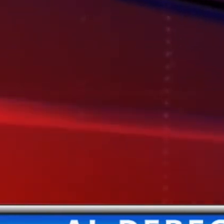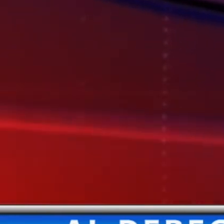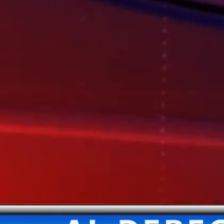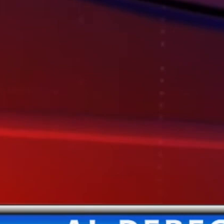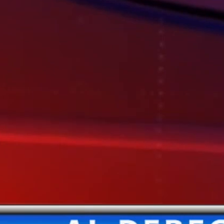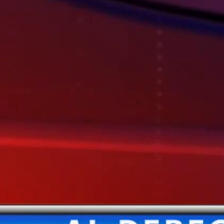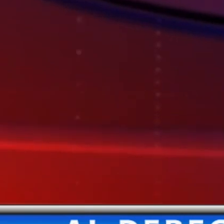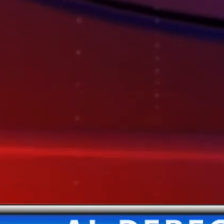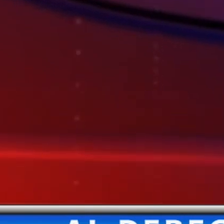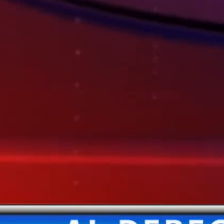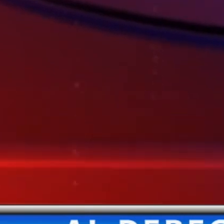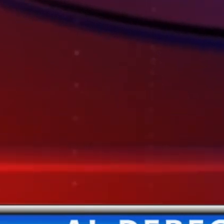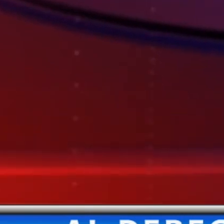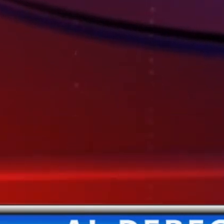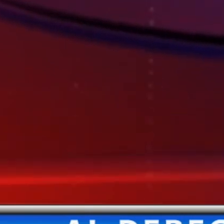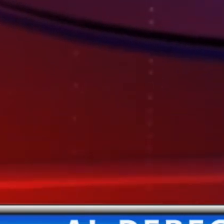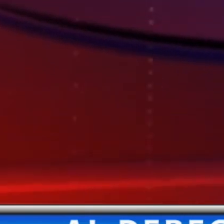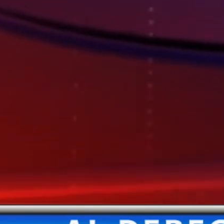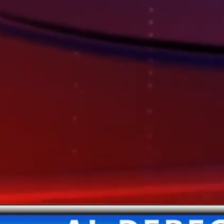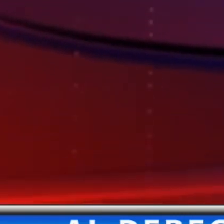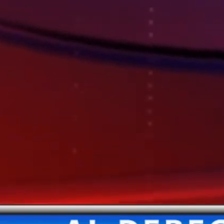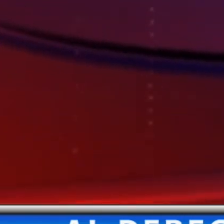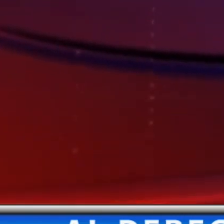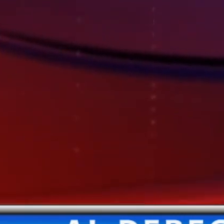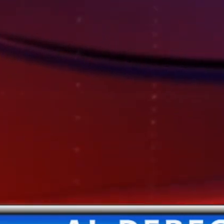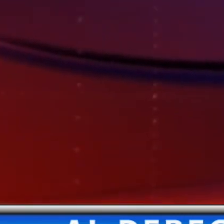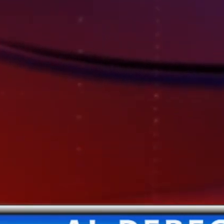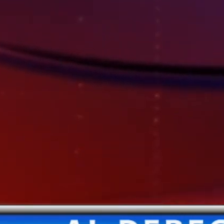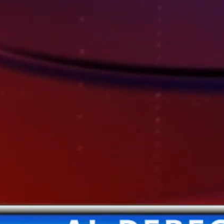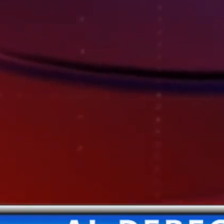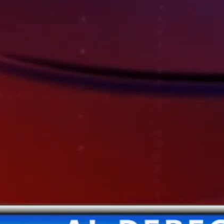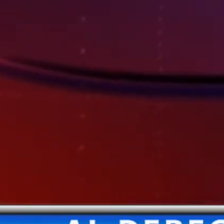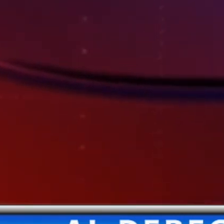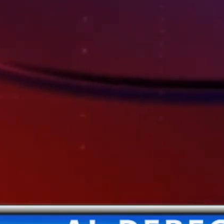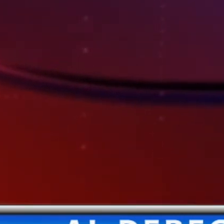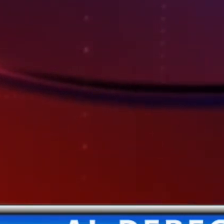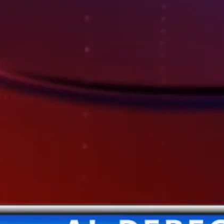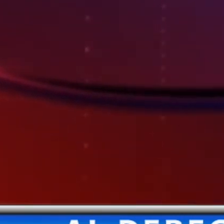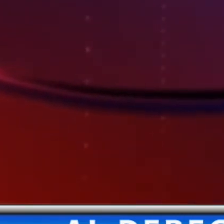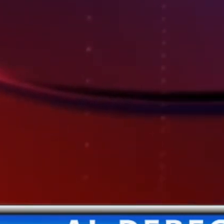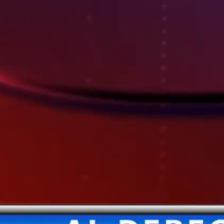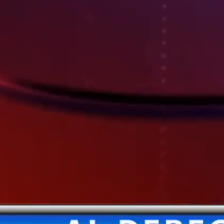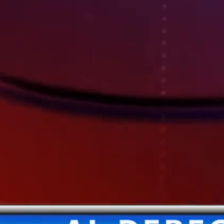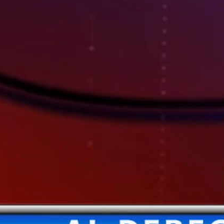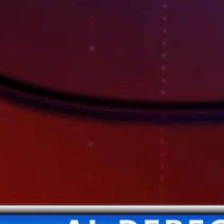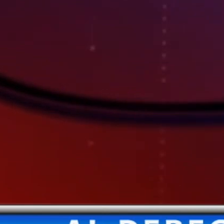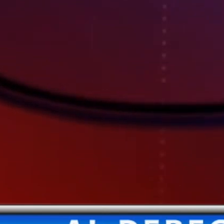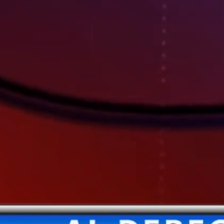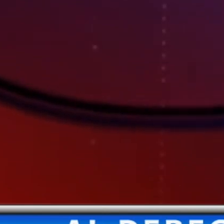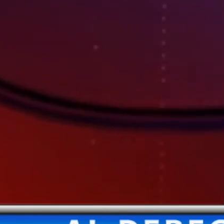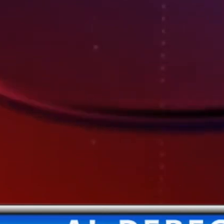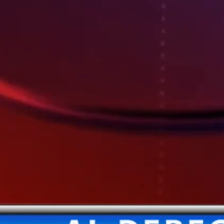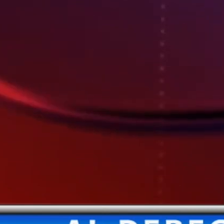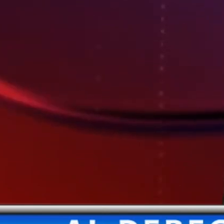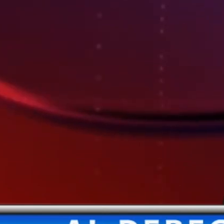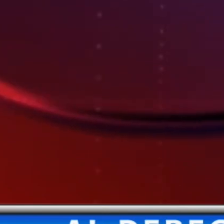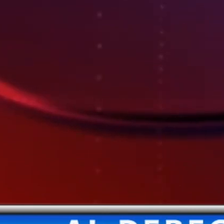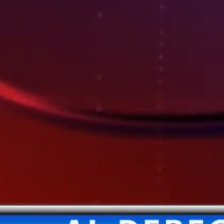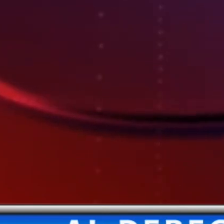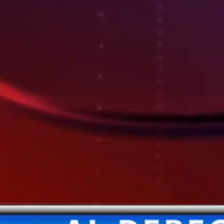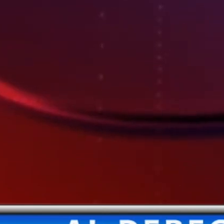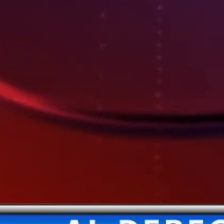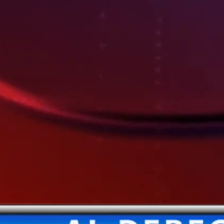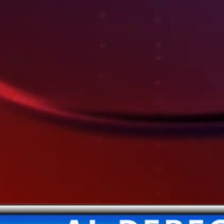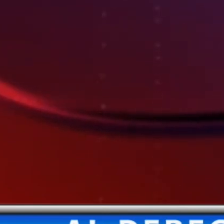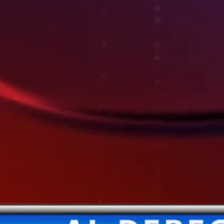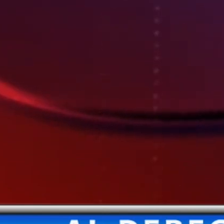sociales locales que nos tienen mucho que decir. Para finalizar, quiero dejar el micrófono abierto a ambas profesionales para que nos